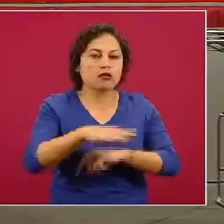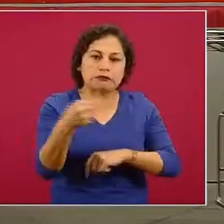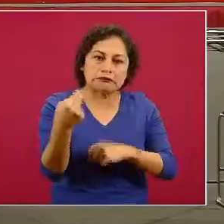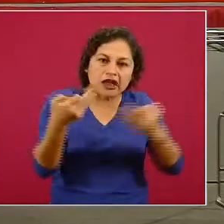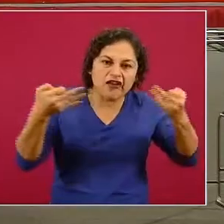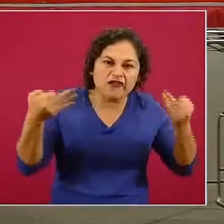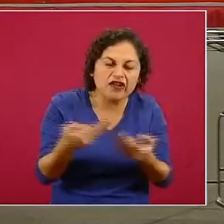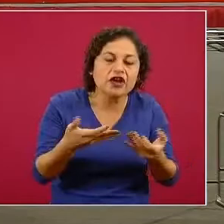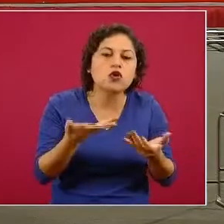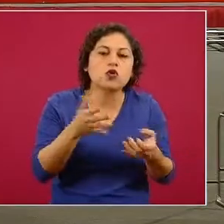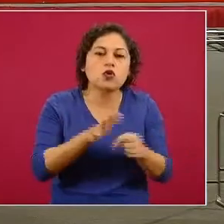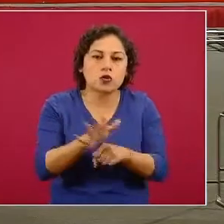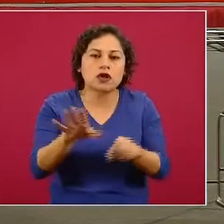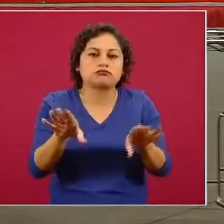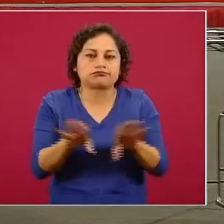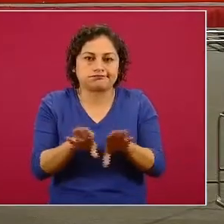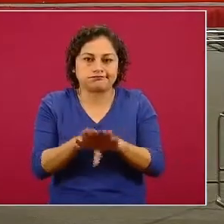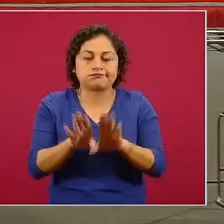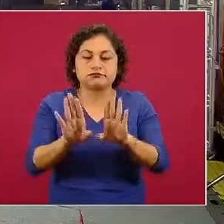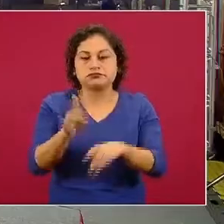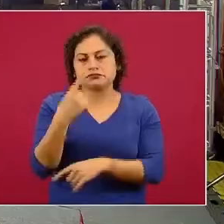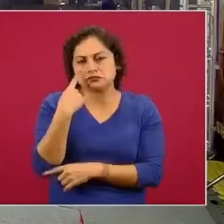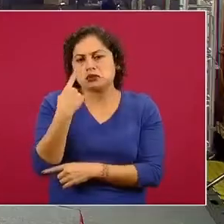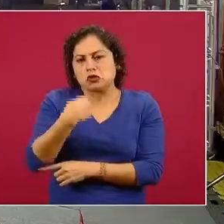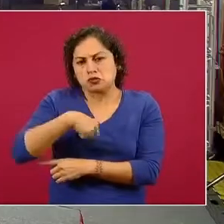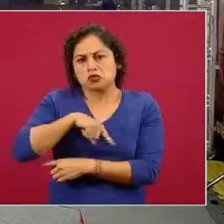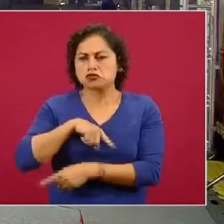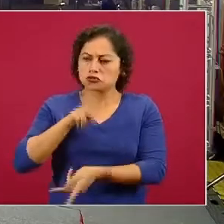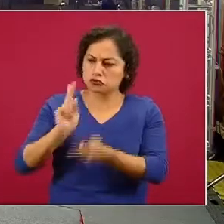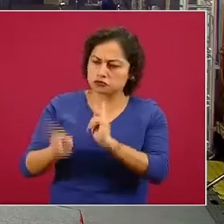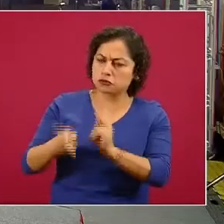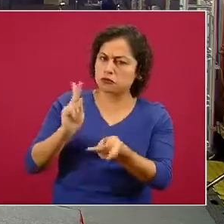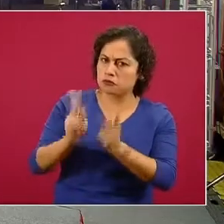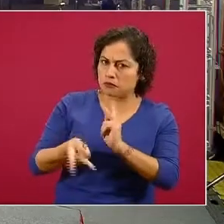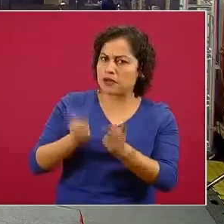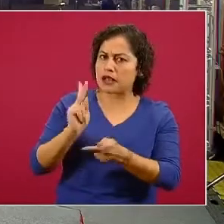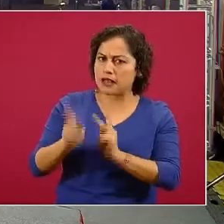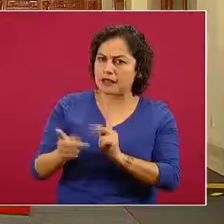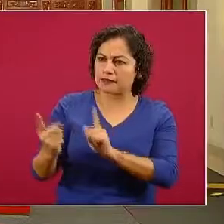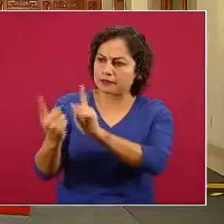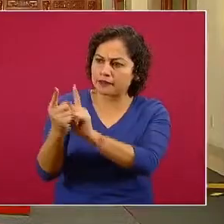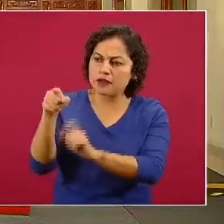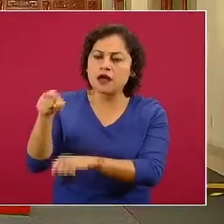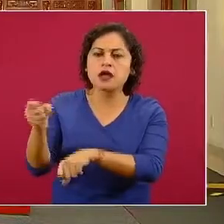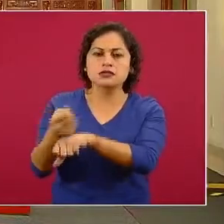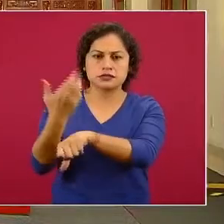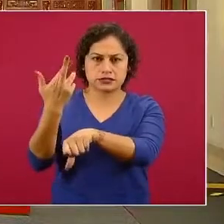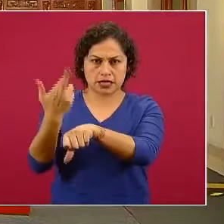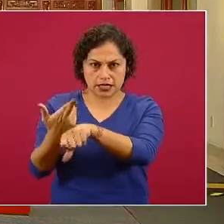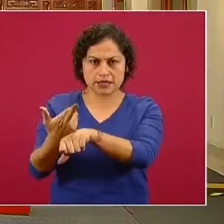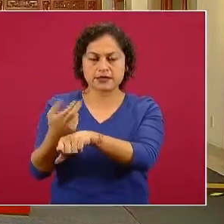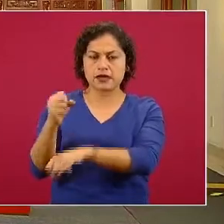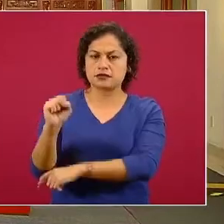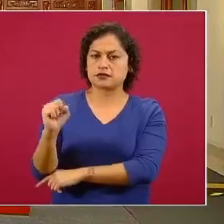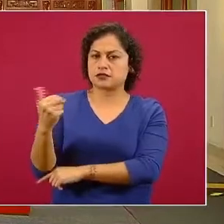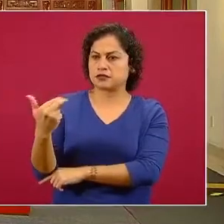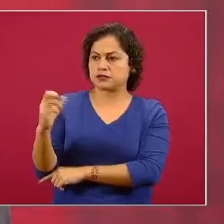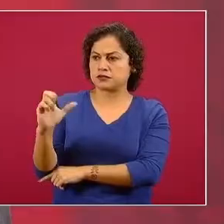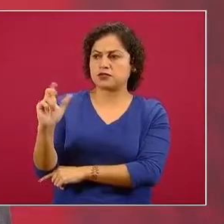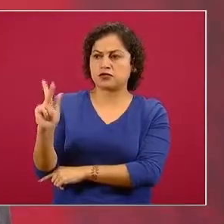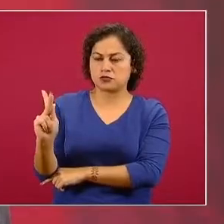Ahora, ciertamente hemos tenido conversaciones muy productivas precisamente con el secretario de Hacienda,